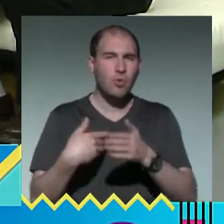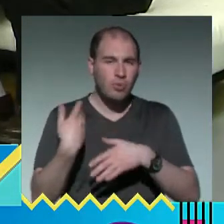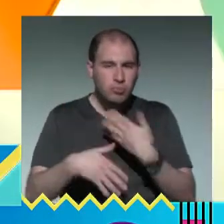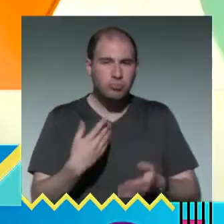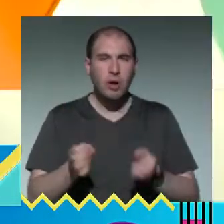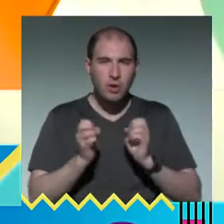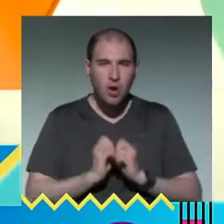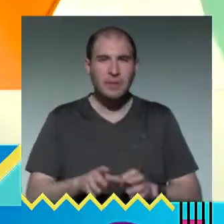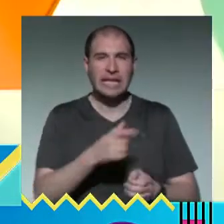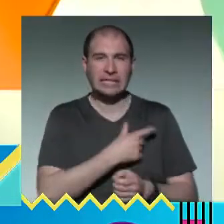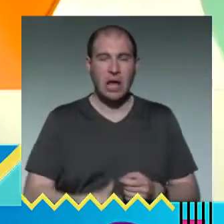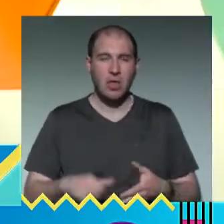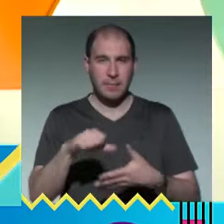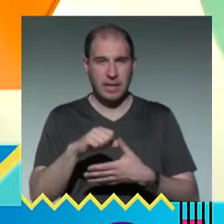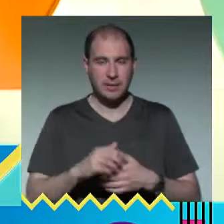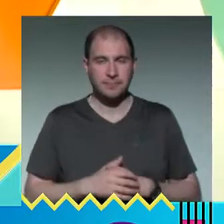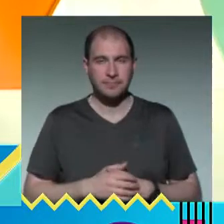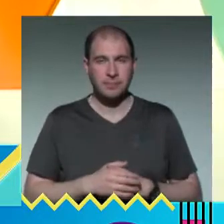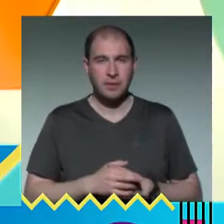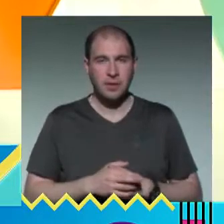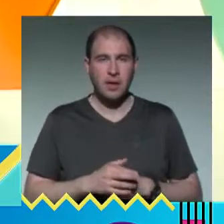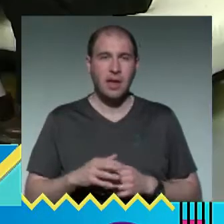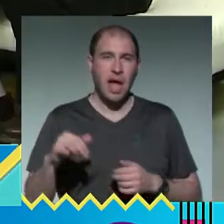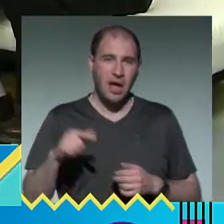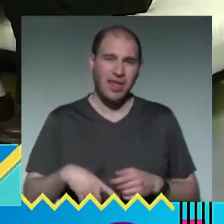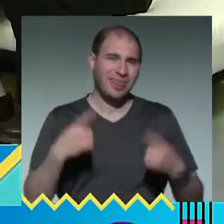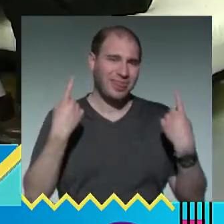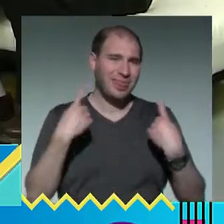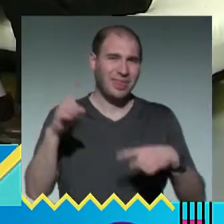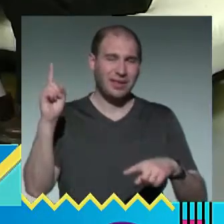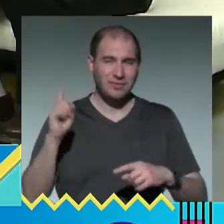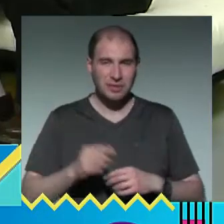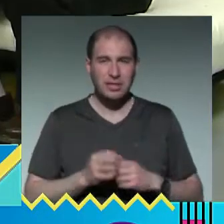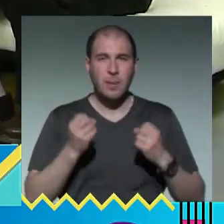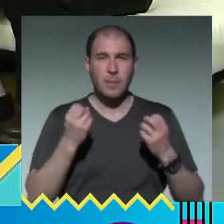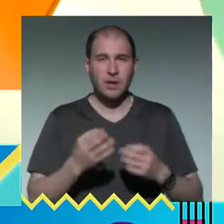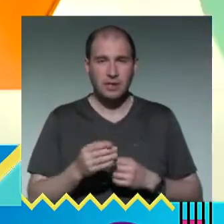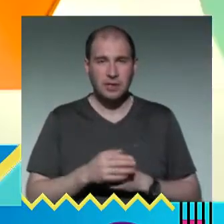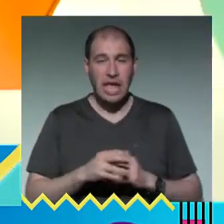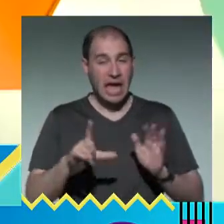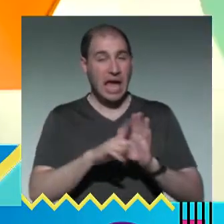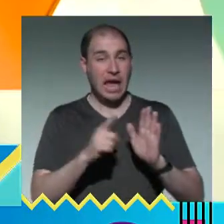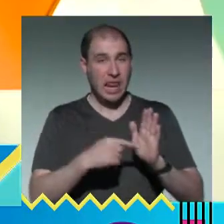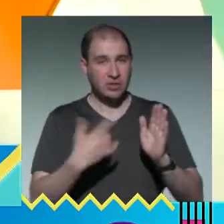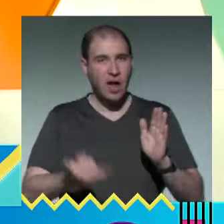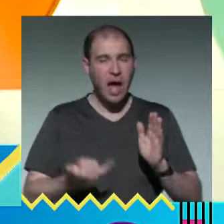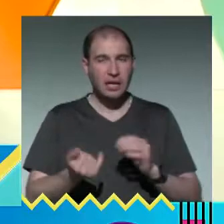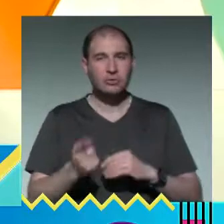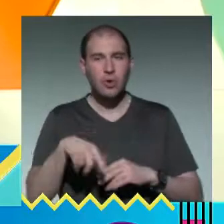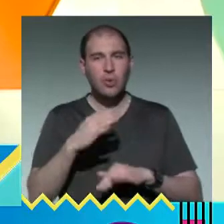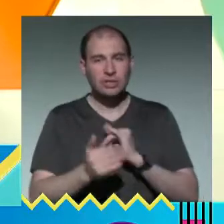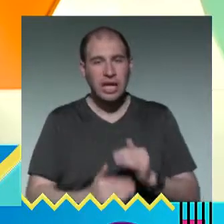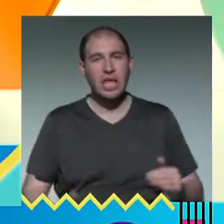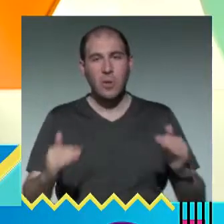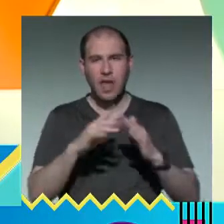cuando nacen los estados americanos. Estamos a años luz, digamos, porque incluso había legislación en la que se hablaba de